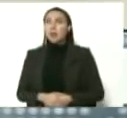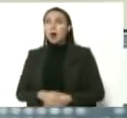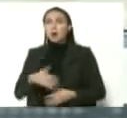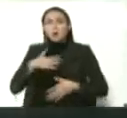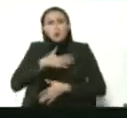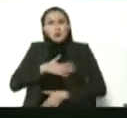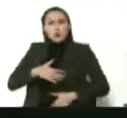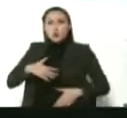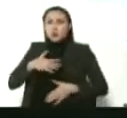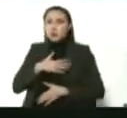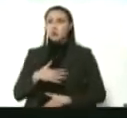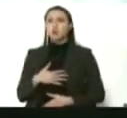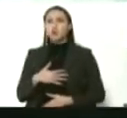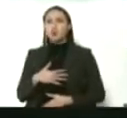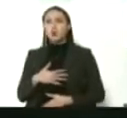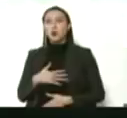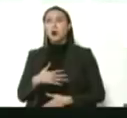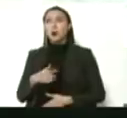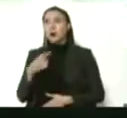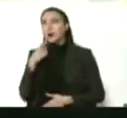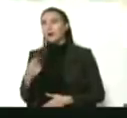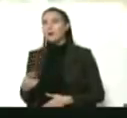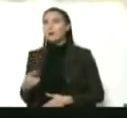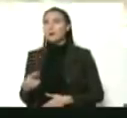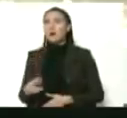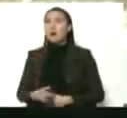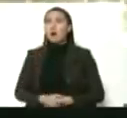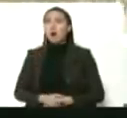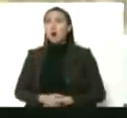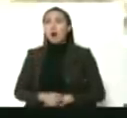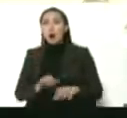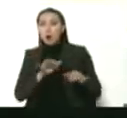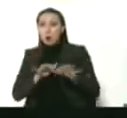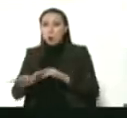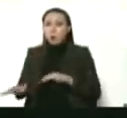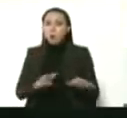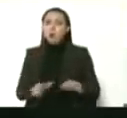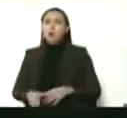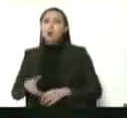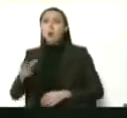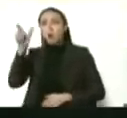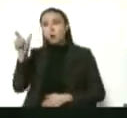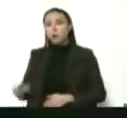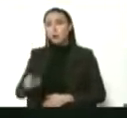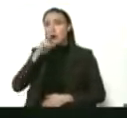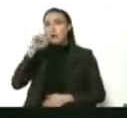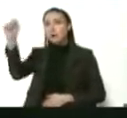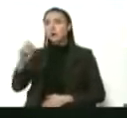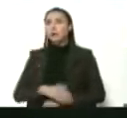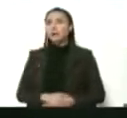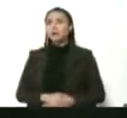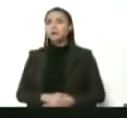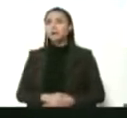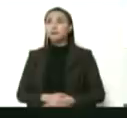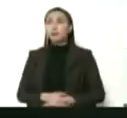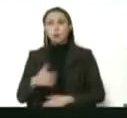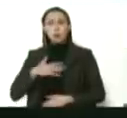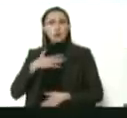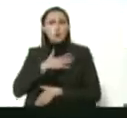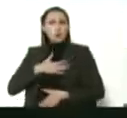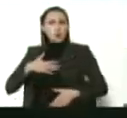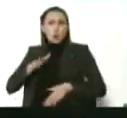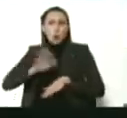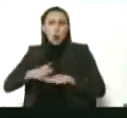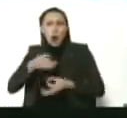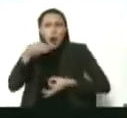Disfrutan, en maduradas. Yo disfruto también en estos días porque expliqué cómo